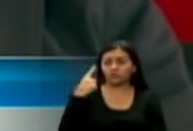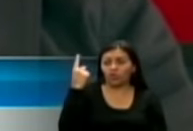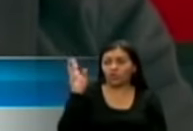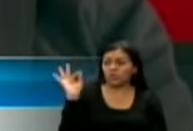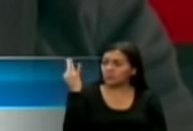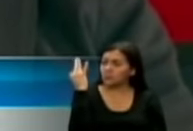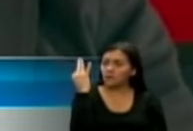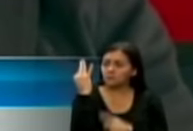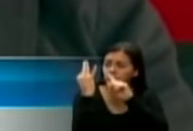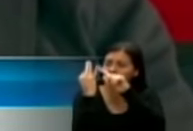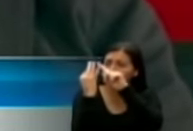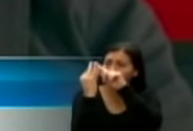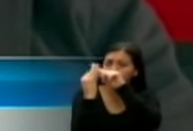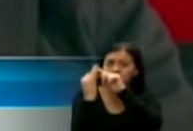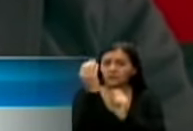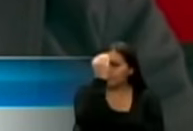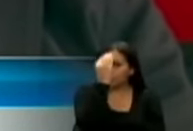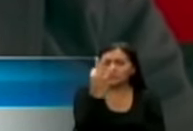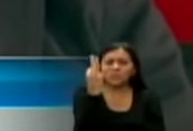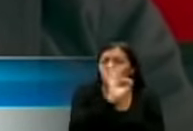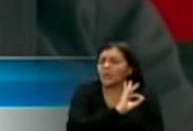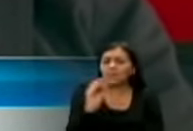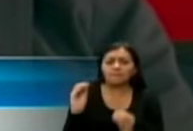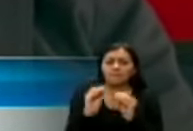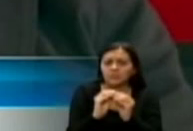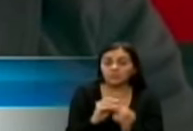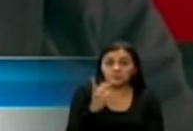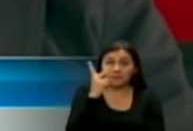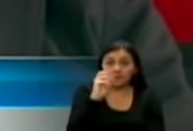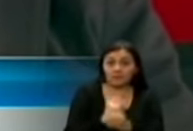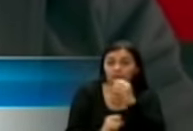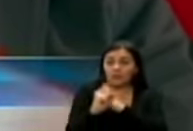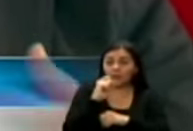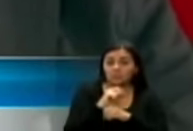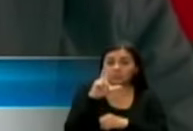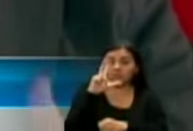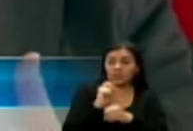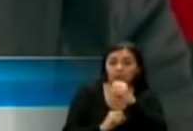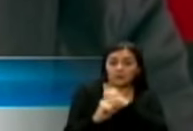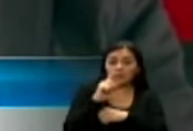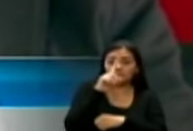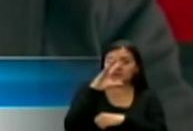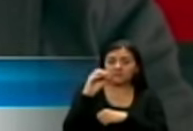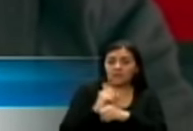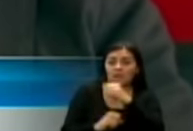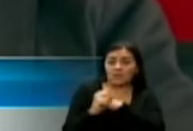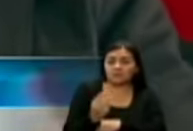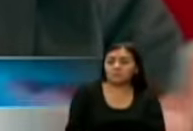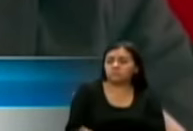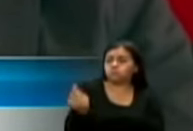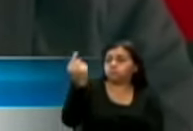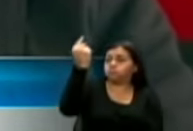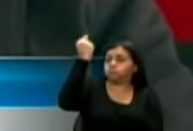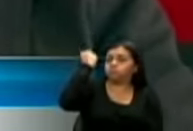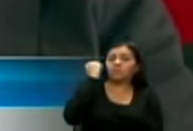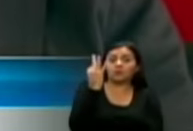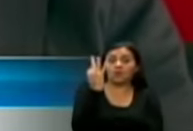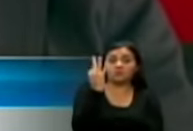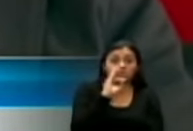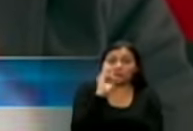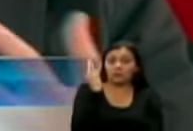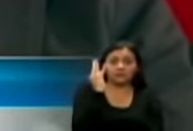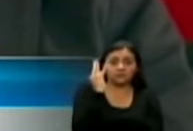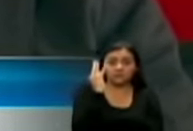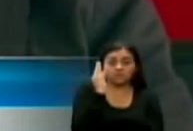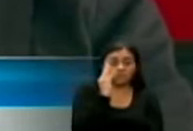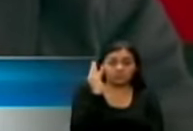como lo podían ser hace 20 años, hace 50 o hace 100, que también representaban intereses ideológicos y económicos, por supuesto.